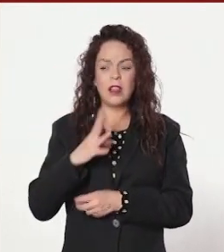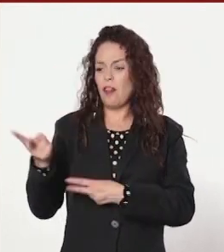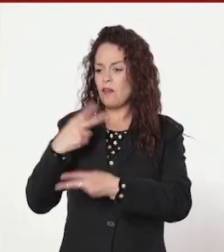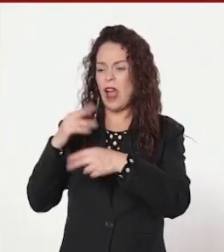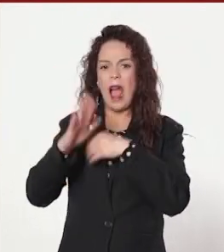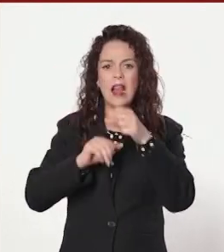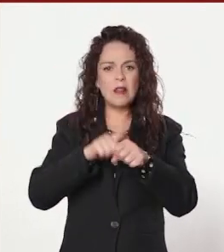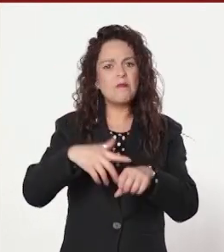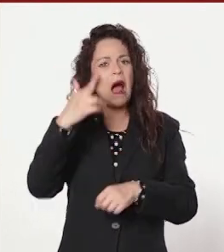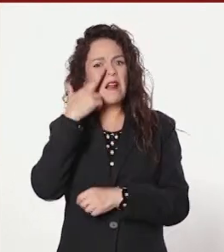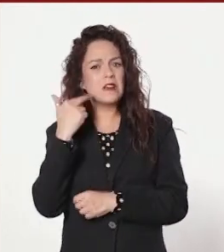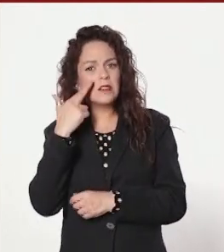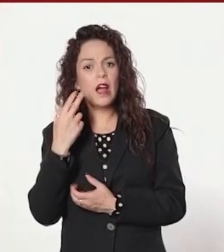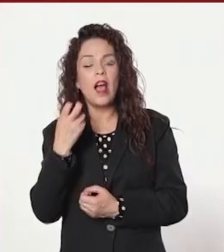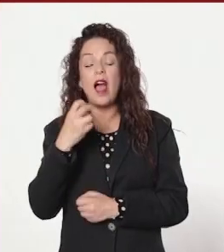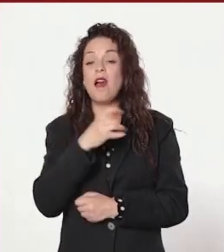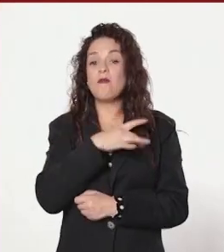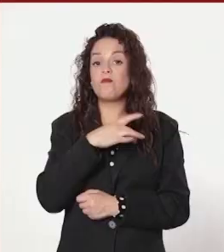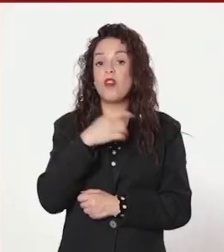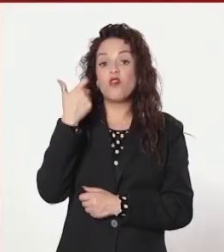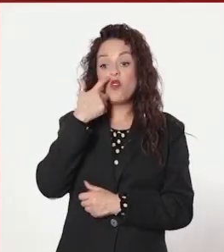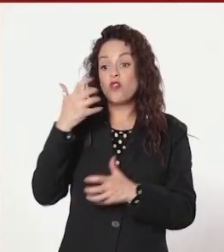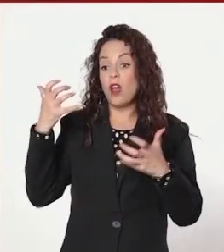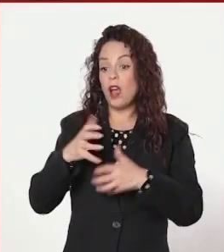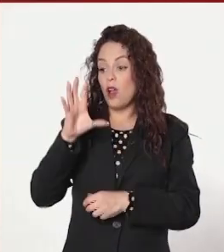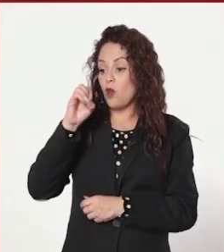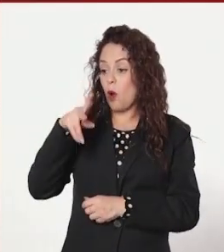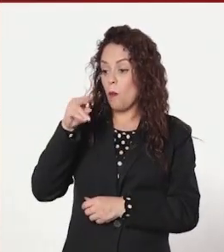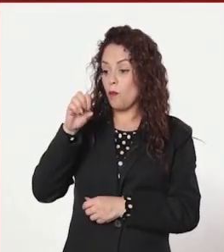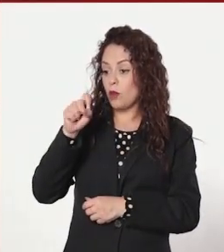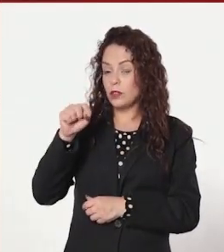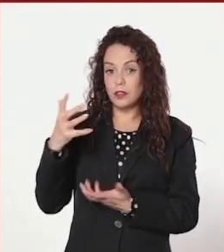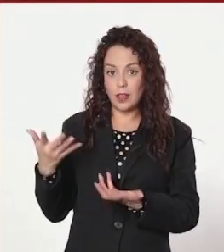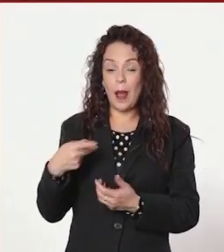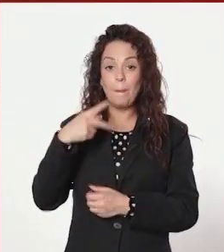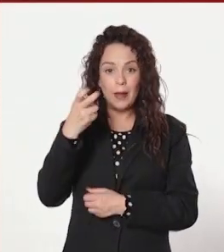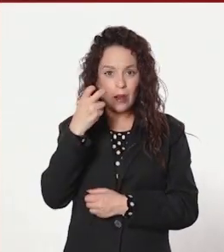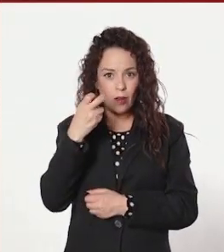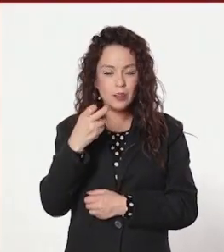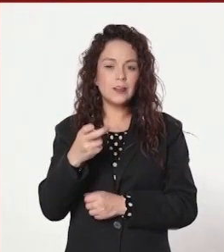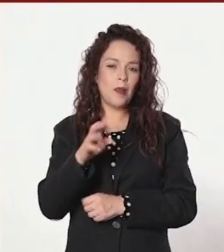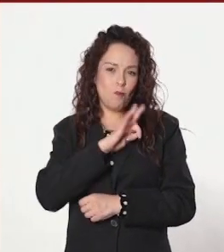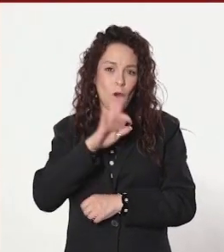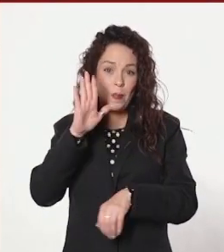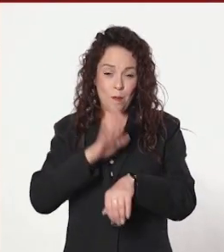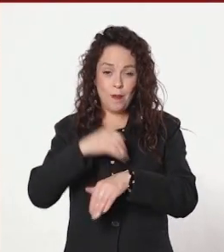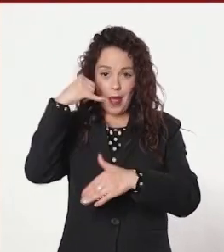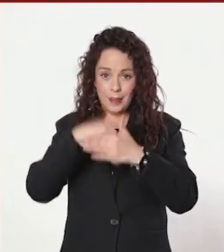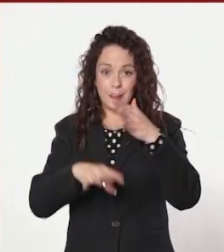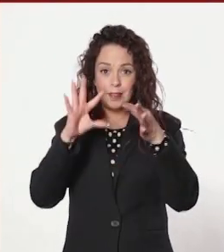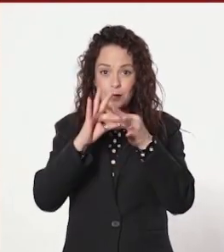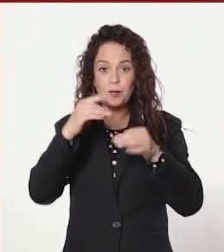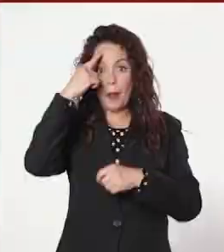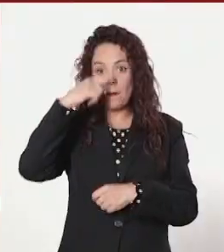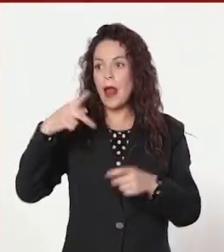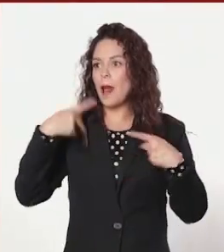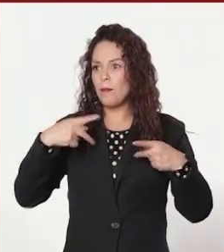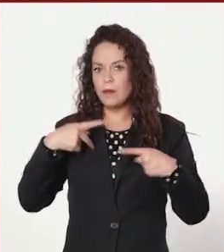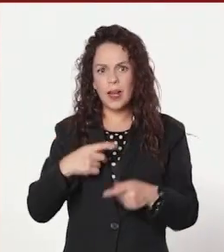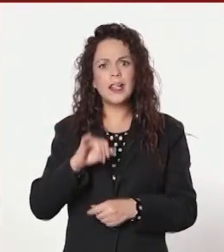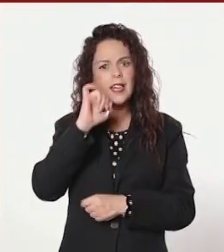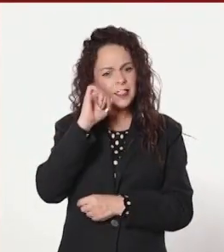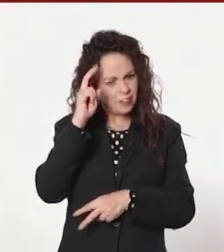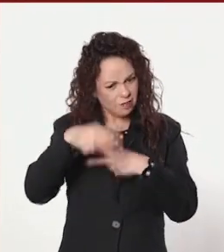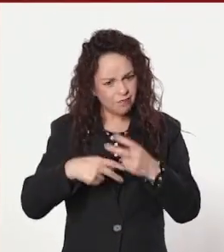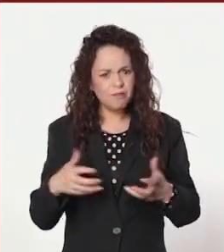ratas, y entonces tienen miedo de hacer una composta. Entonces estaría padre si nos platicas de esto para quitar ese mito y que la gente se atreva a tener su composta. Sí pueden